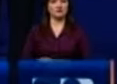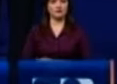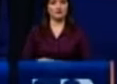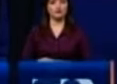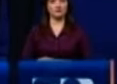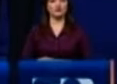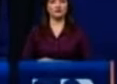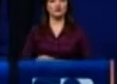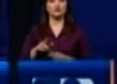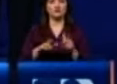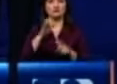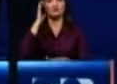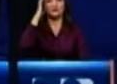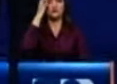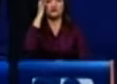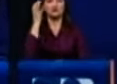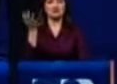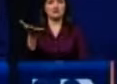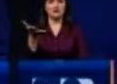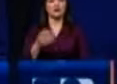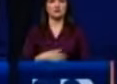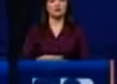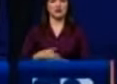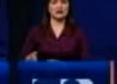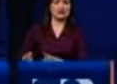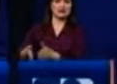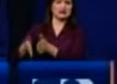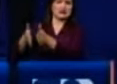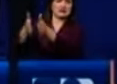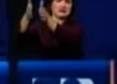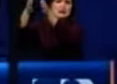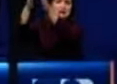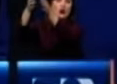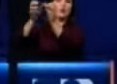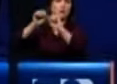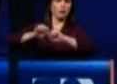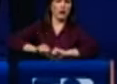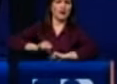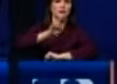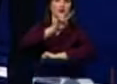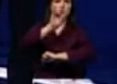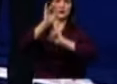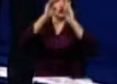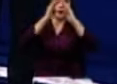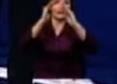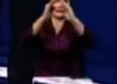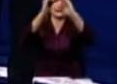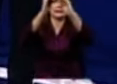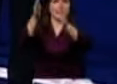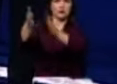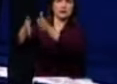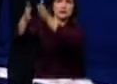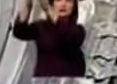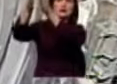están preocupados porque lo que ocurrió con estas dos viviendas les puede suceder a otras 28 casas más.